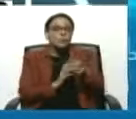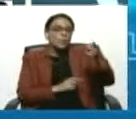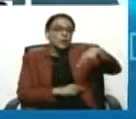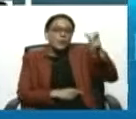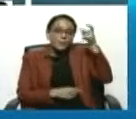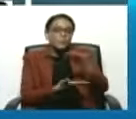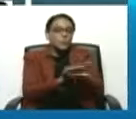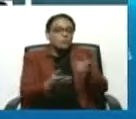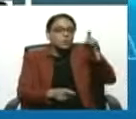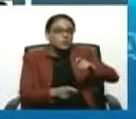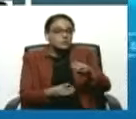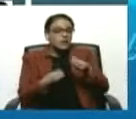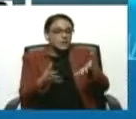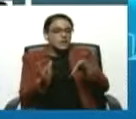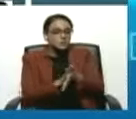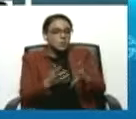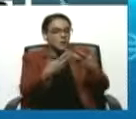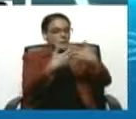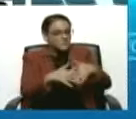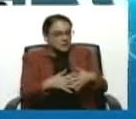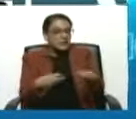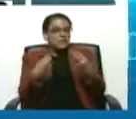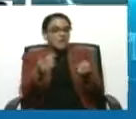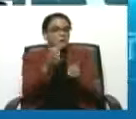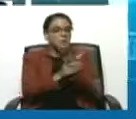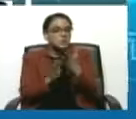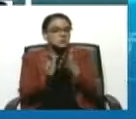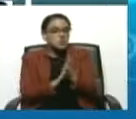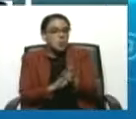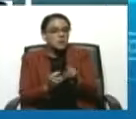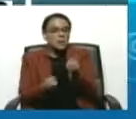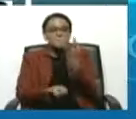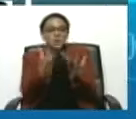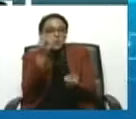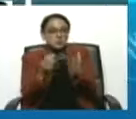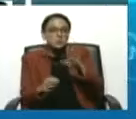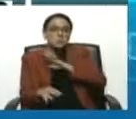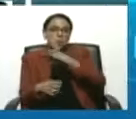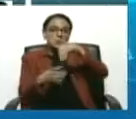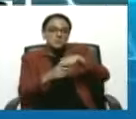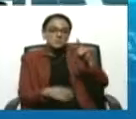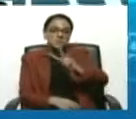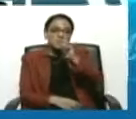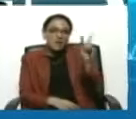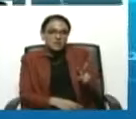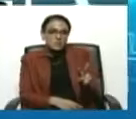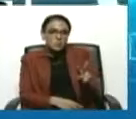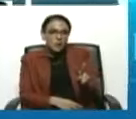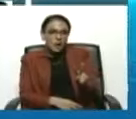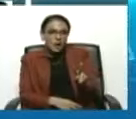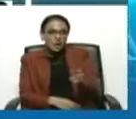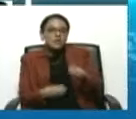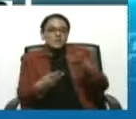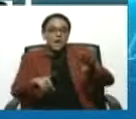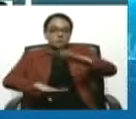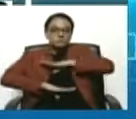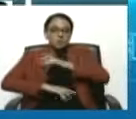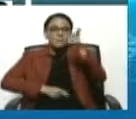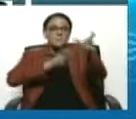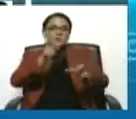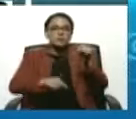produzca bienes, produzca productos, valga la redundancia, satisfaga la vida de